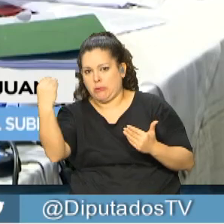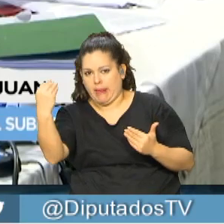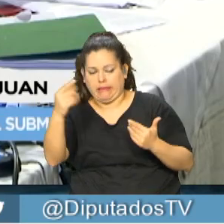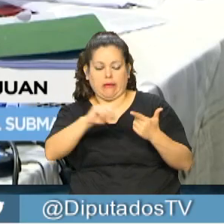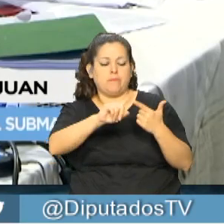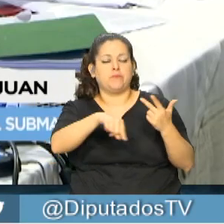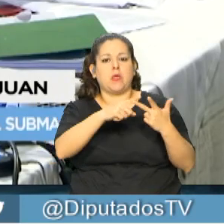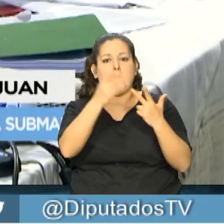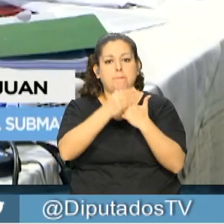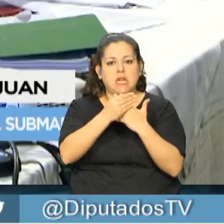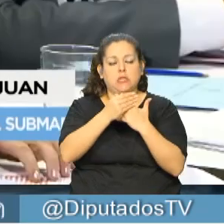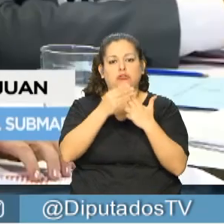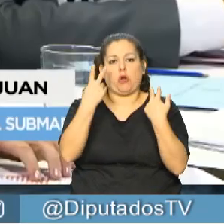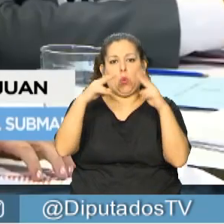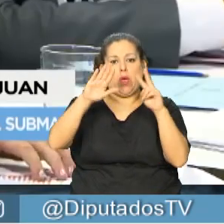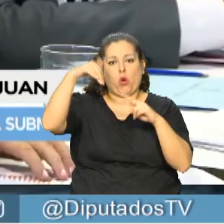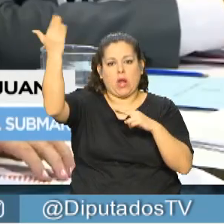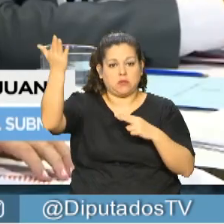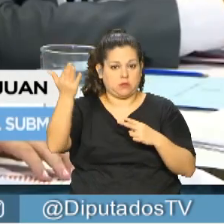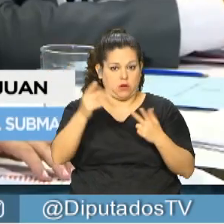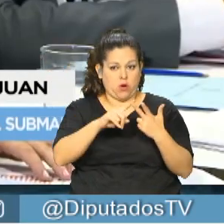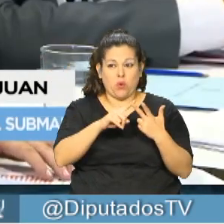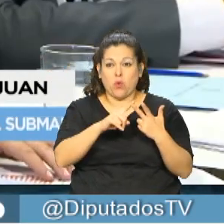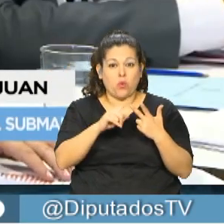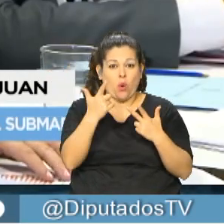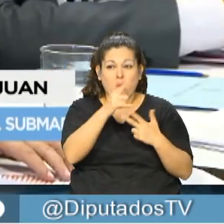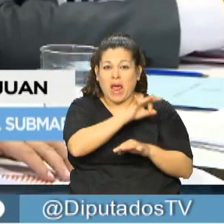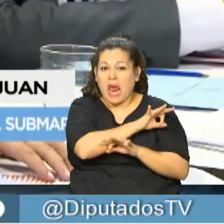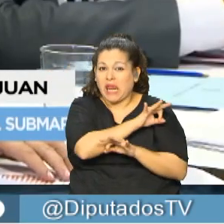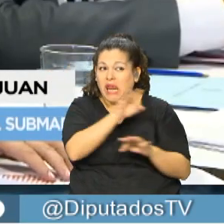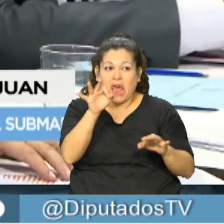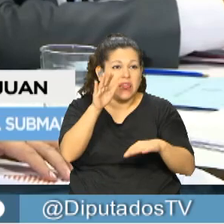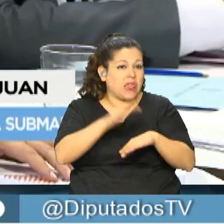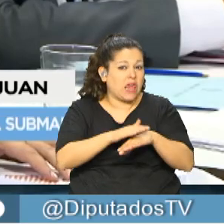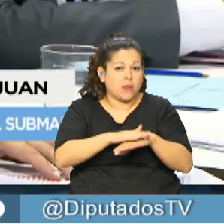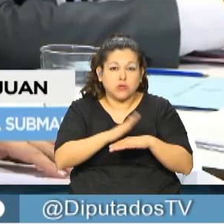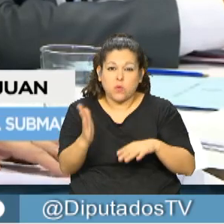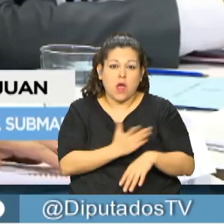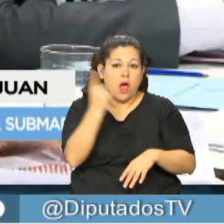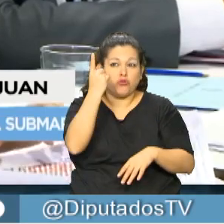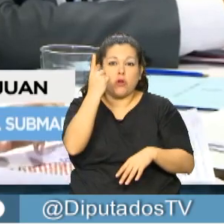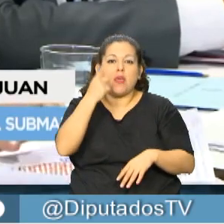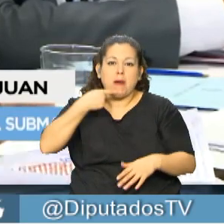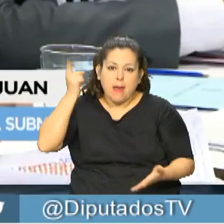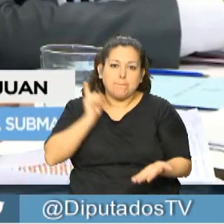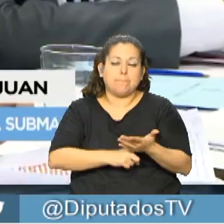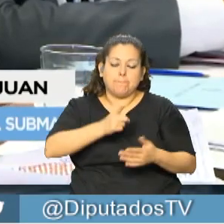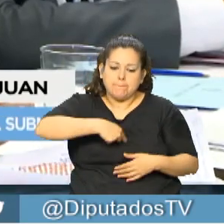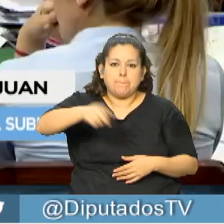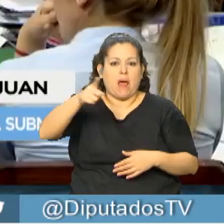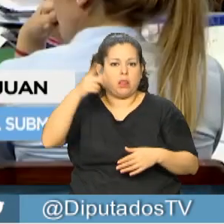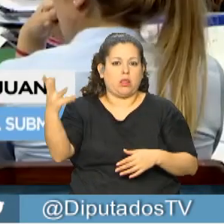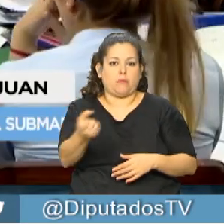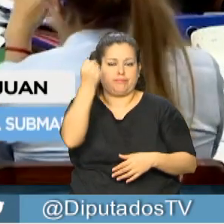el ministro estaba en el exterior y no había nadie que tome la decisión del rescate de los jóvenes, ¿no? Senadora, le